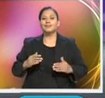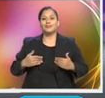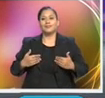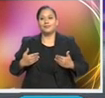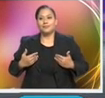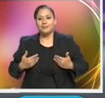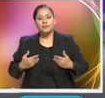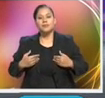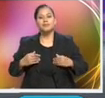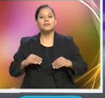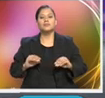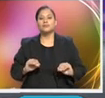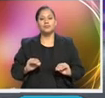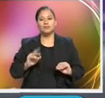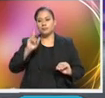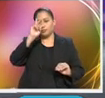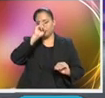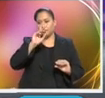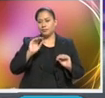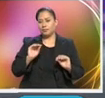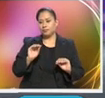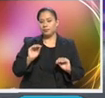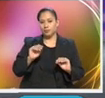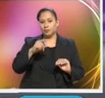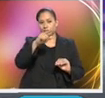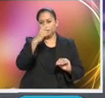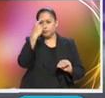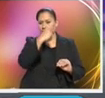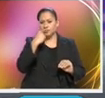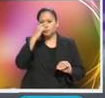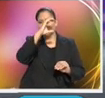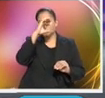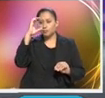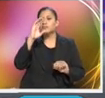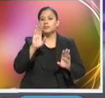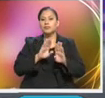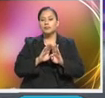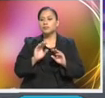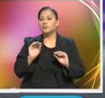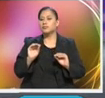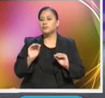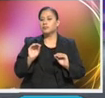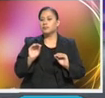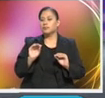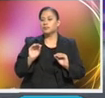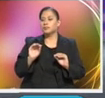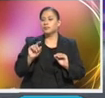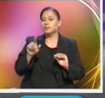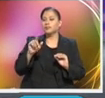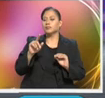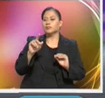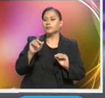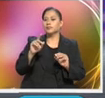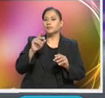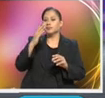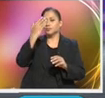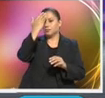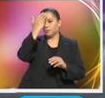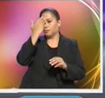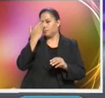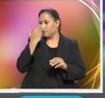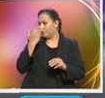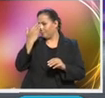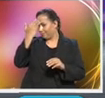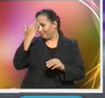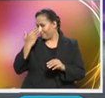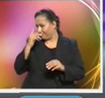De hecho, en las fotos o la mayoría de las fotografías o imágenes que tenemos de él, generalmente muestra un lado o está siempre 3/4. Sí. Es